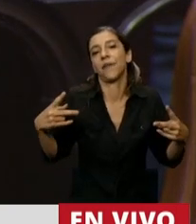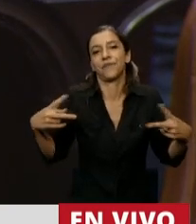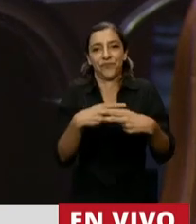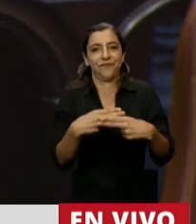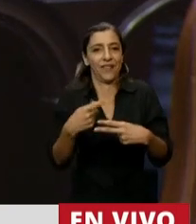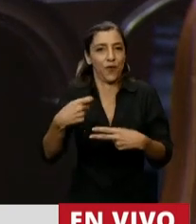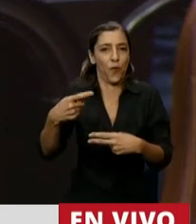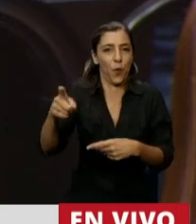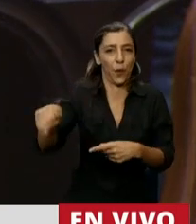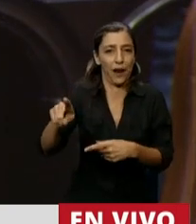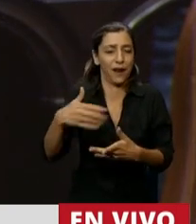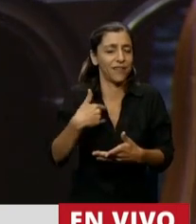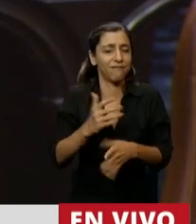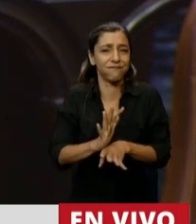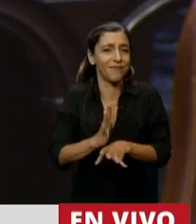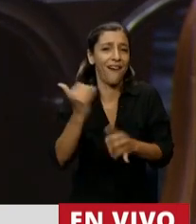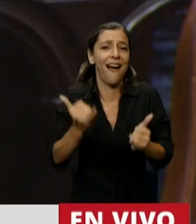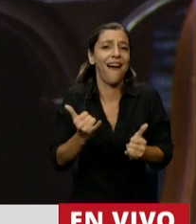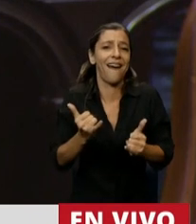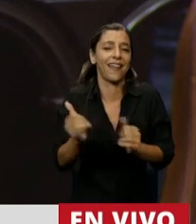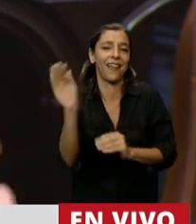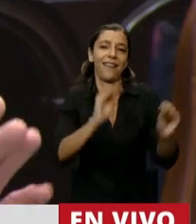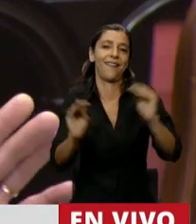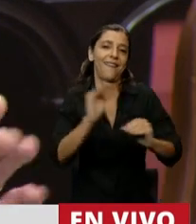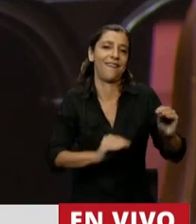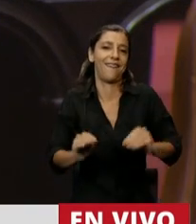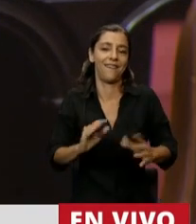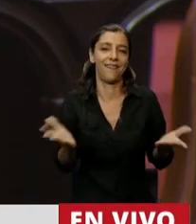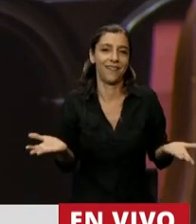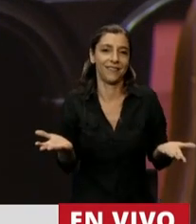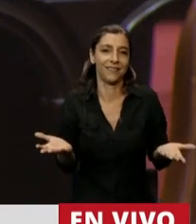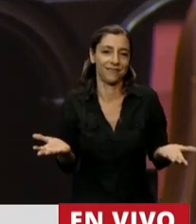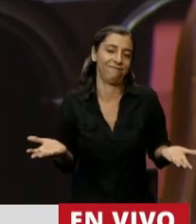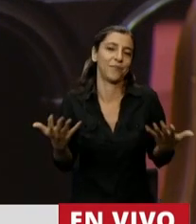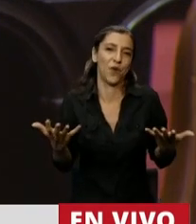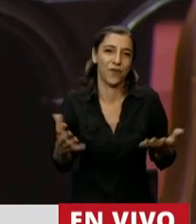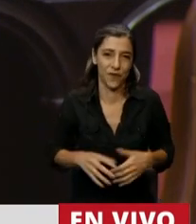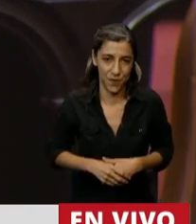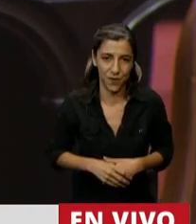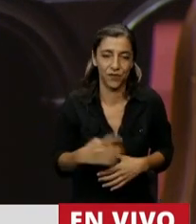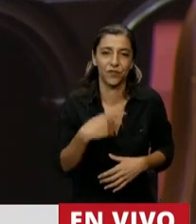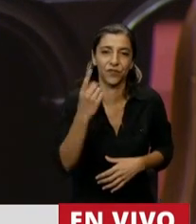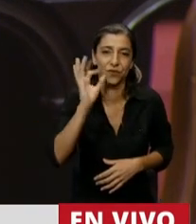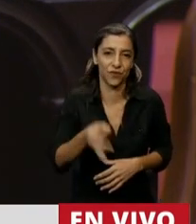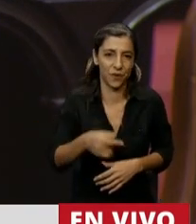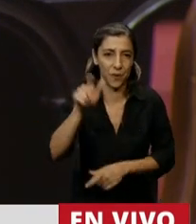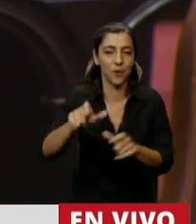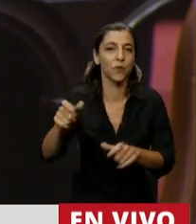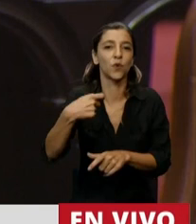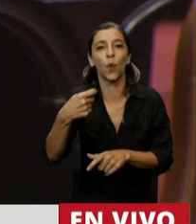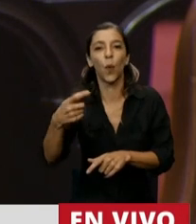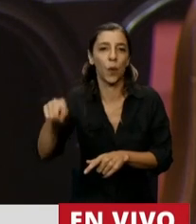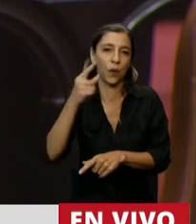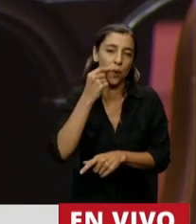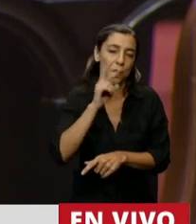discurso armado, pero también es evidente, señor presidente, que los jubilados y las jubiladas, nuestros abuelos, saben muy